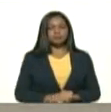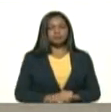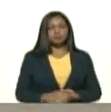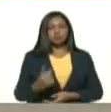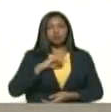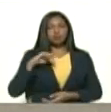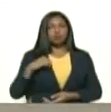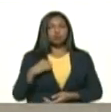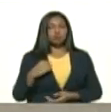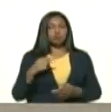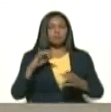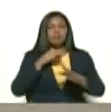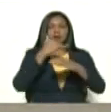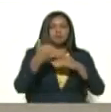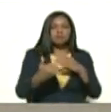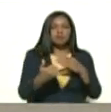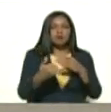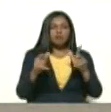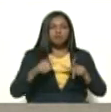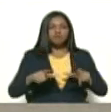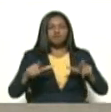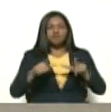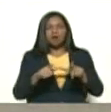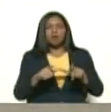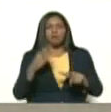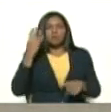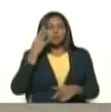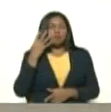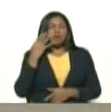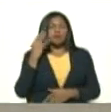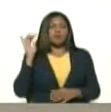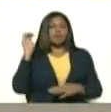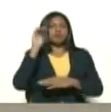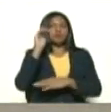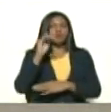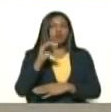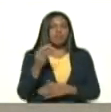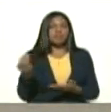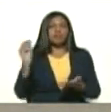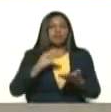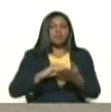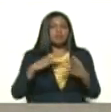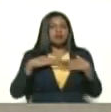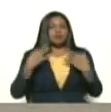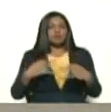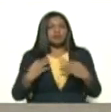Nosotros hemos estado planificando los escenarios del regreso a la normalidad.